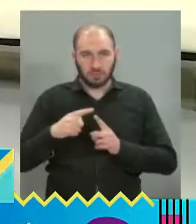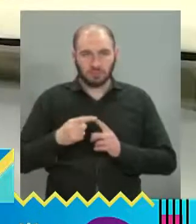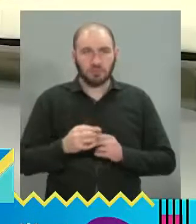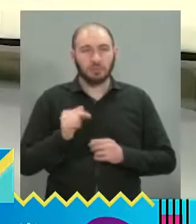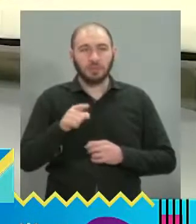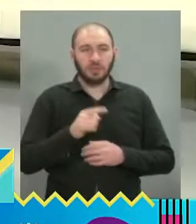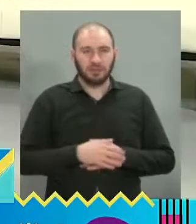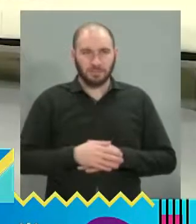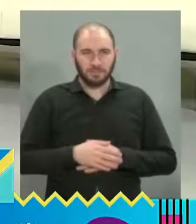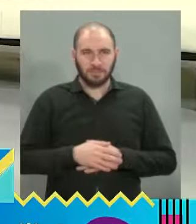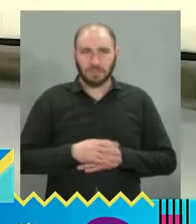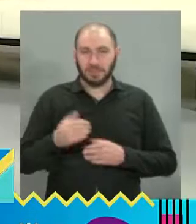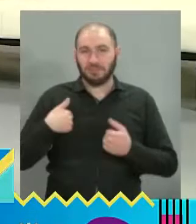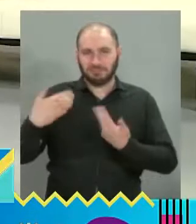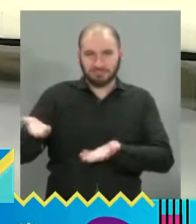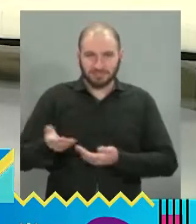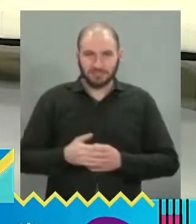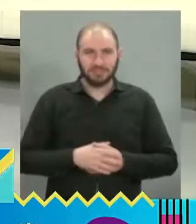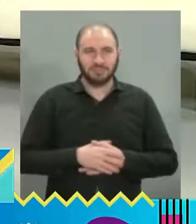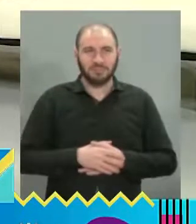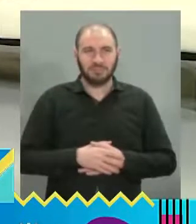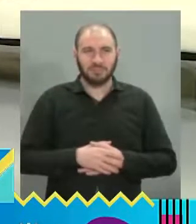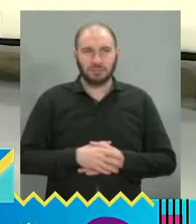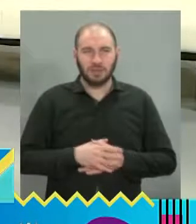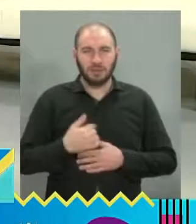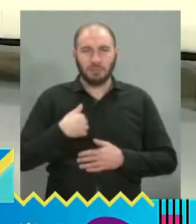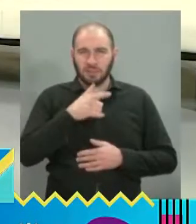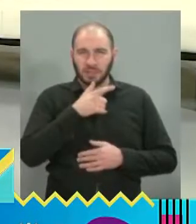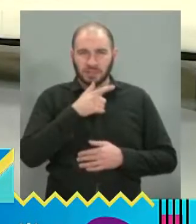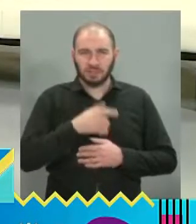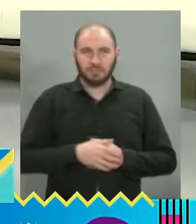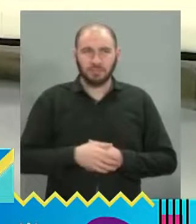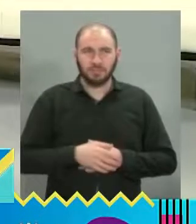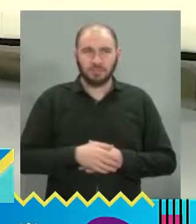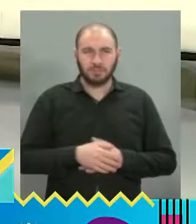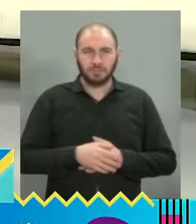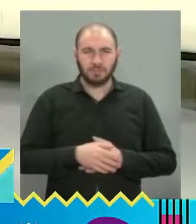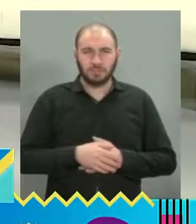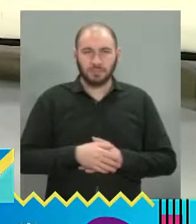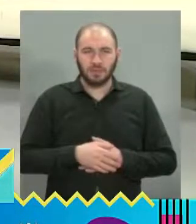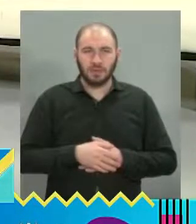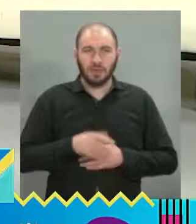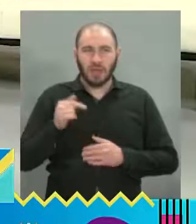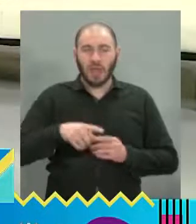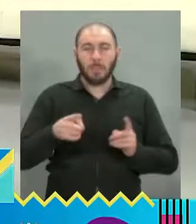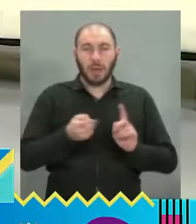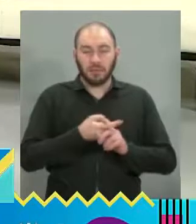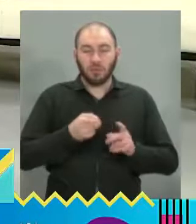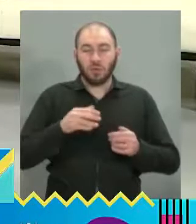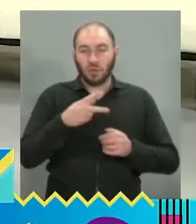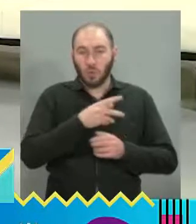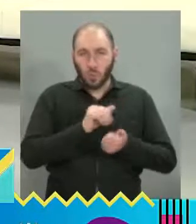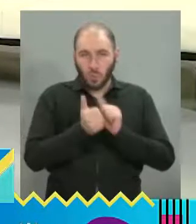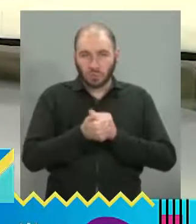¿Diego? Sí. Le tiro la pelota. La tiro. Yo creo que una vez que se debatió el matrimonio igualitario y